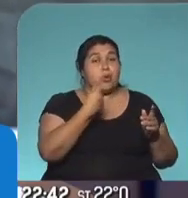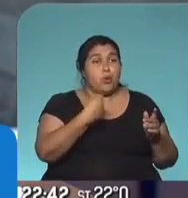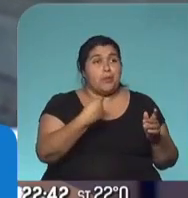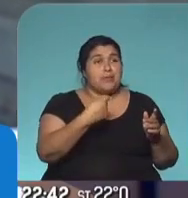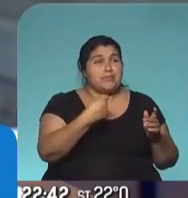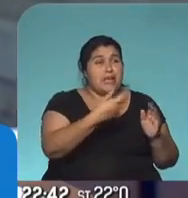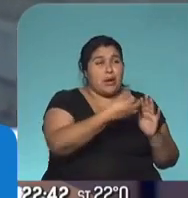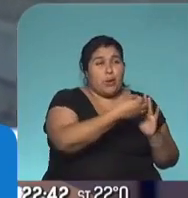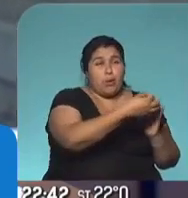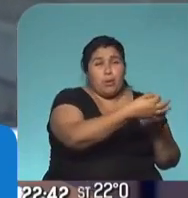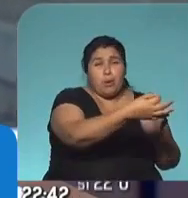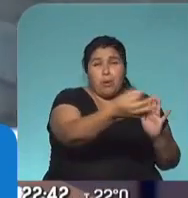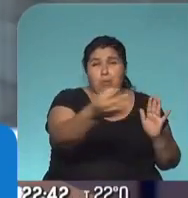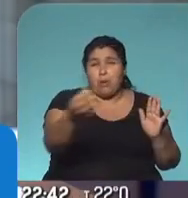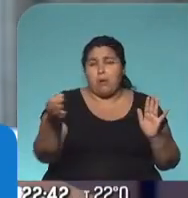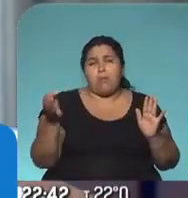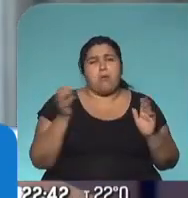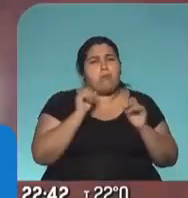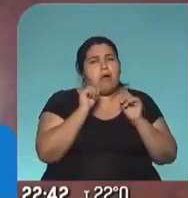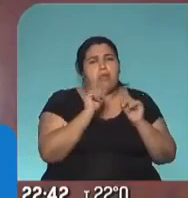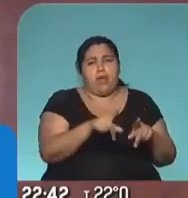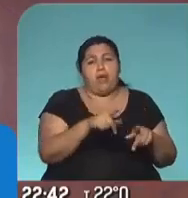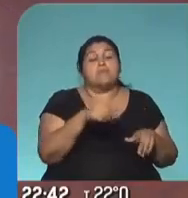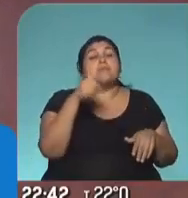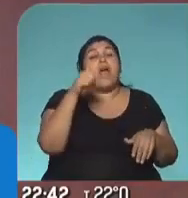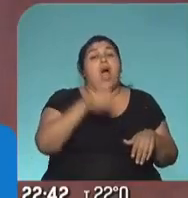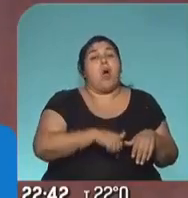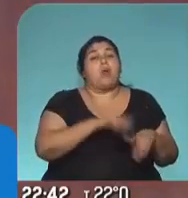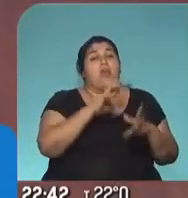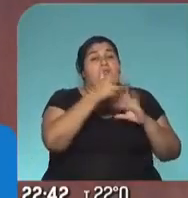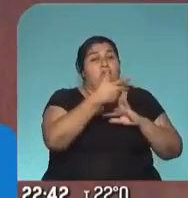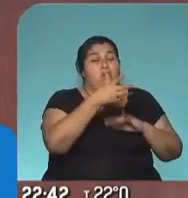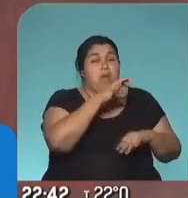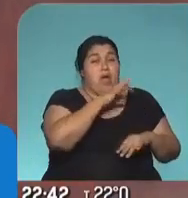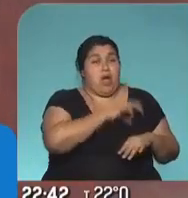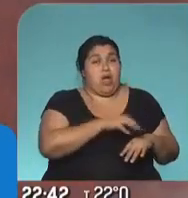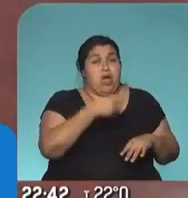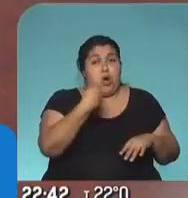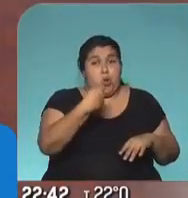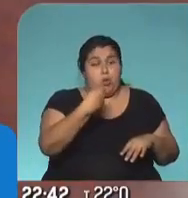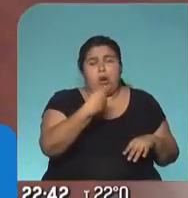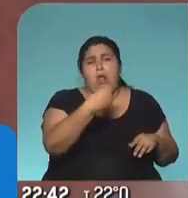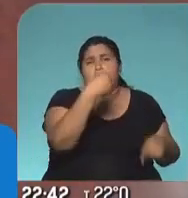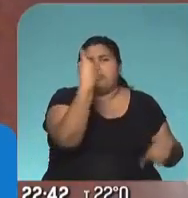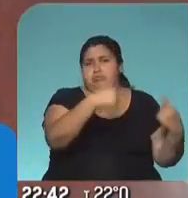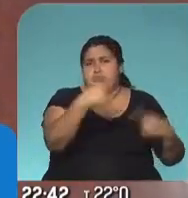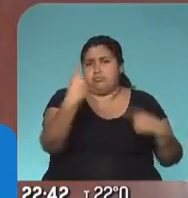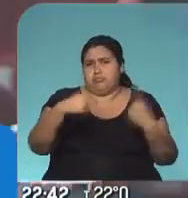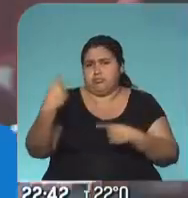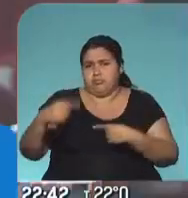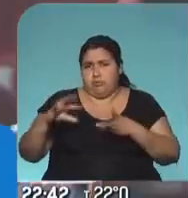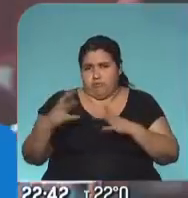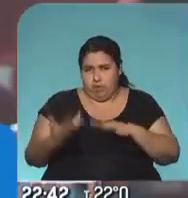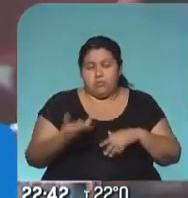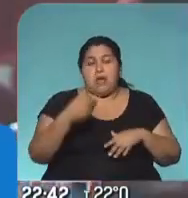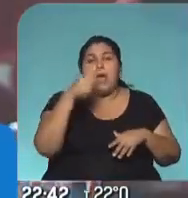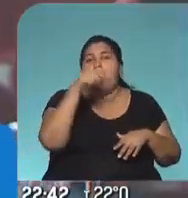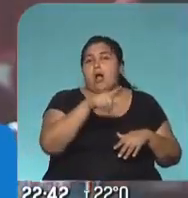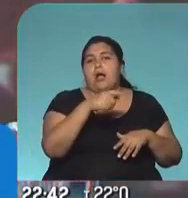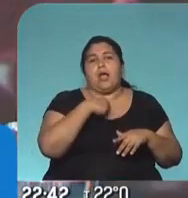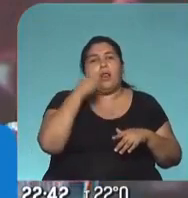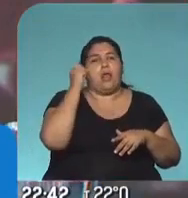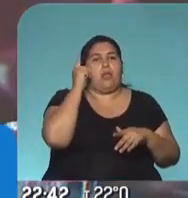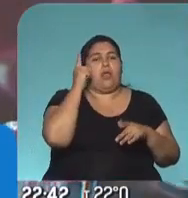son varios los que hay hoy en Francia. 42. Hay 42 regímenes especiales que significan obviamente privilegios